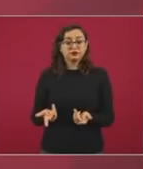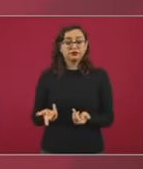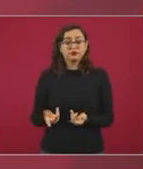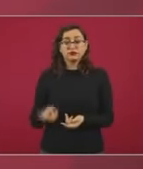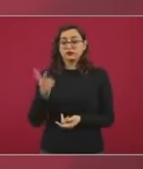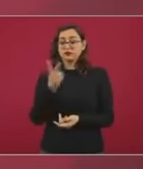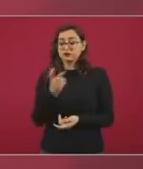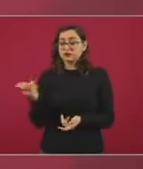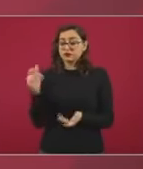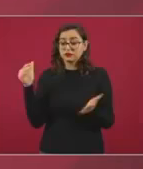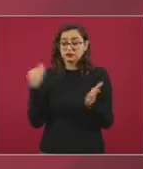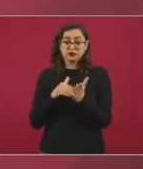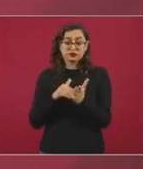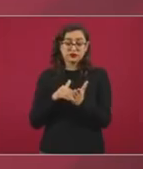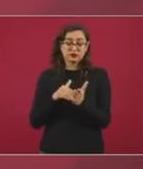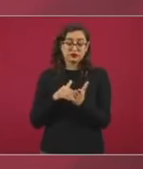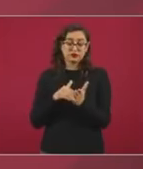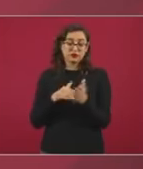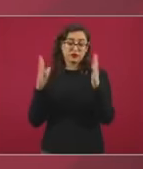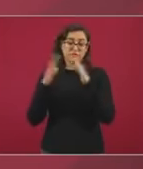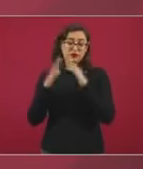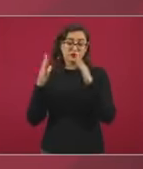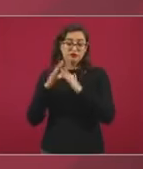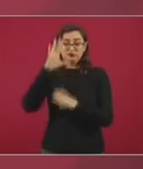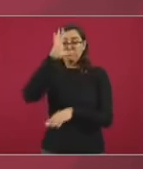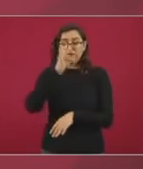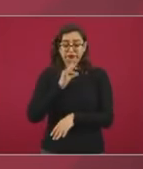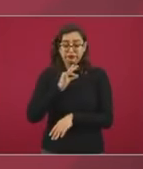de 200,000 viviendas